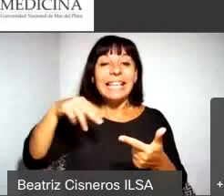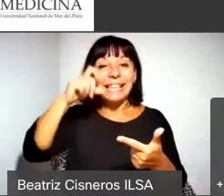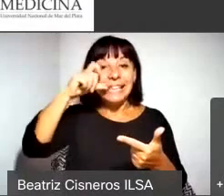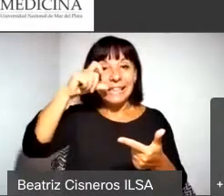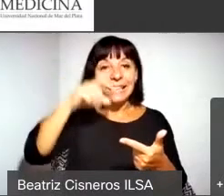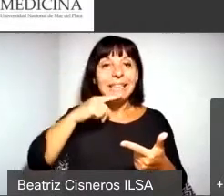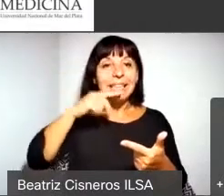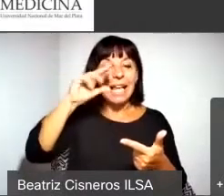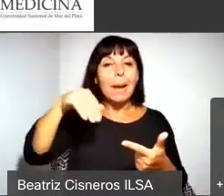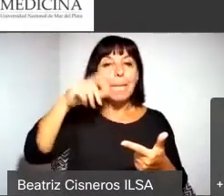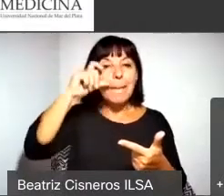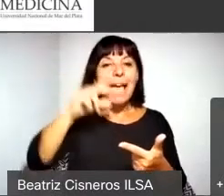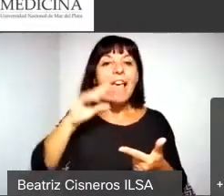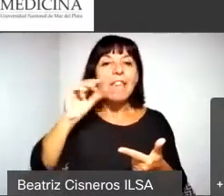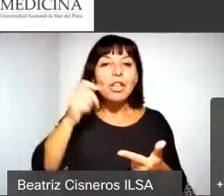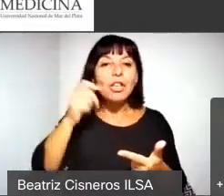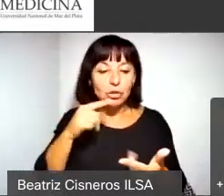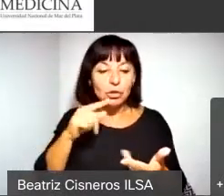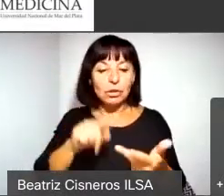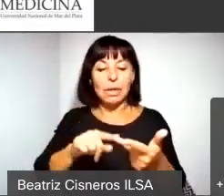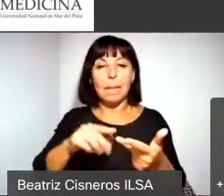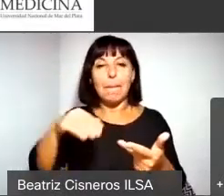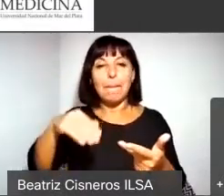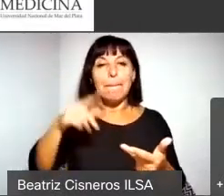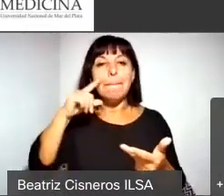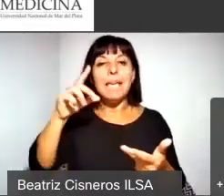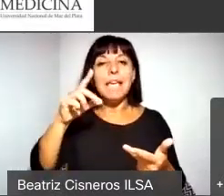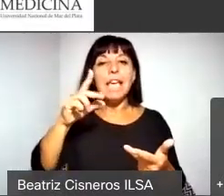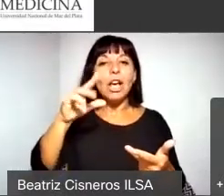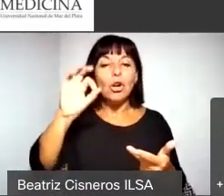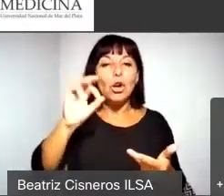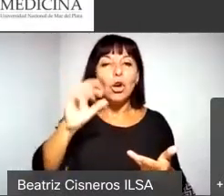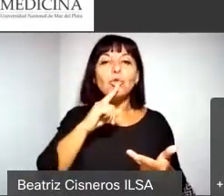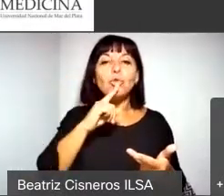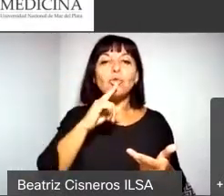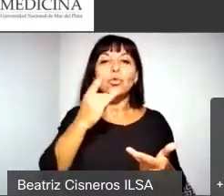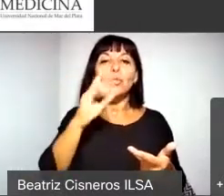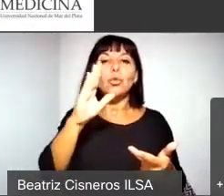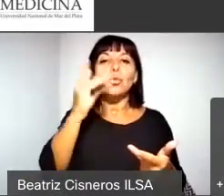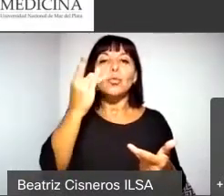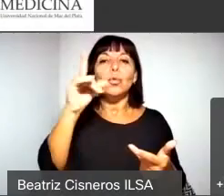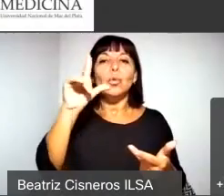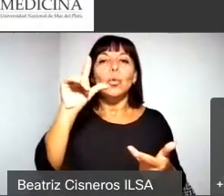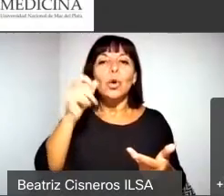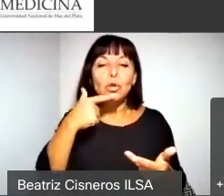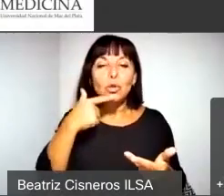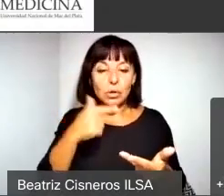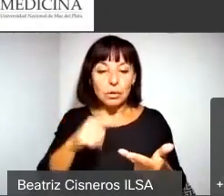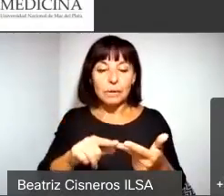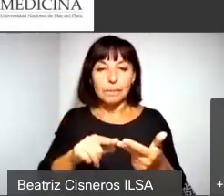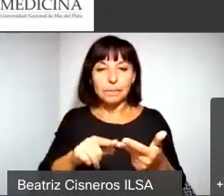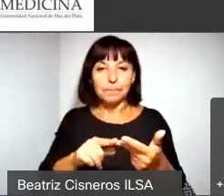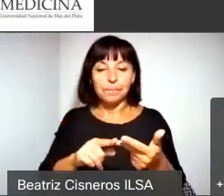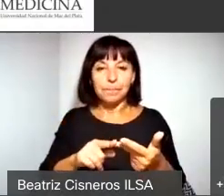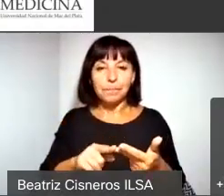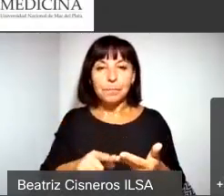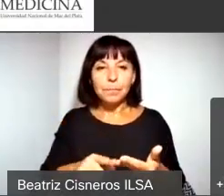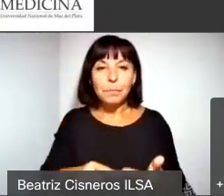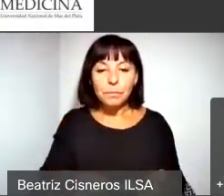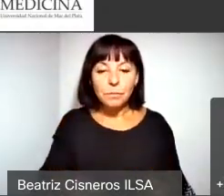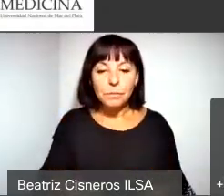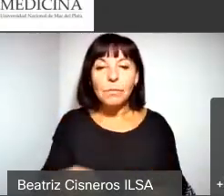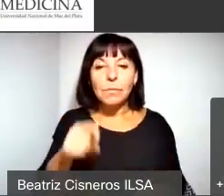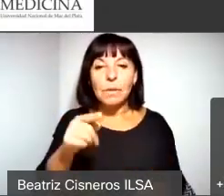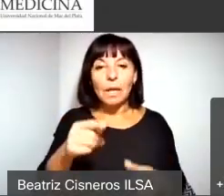cité en lo que sería incremento en su diámetro, pues